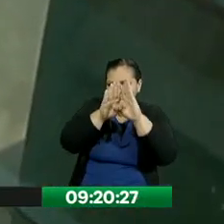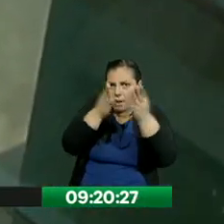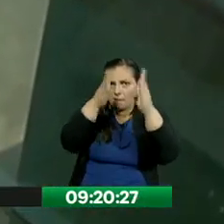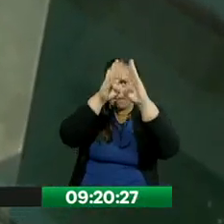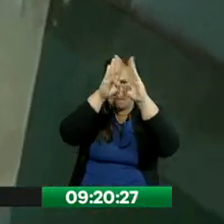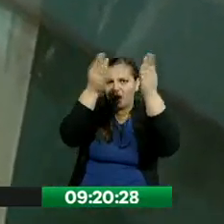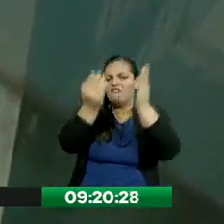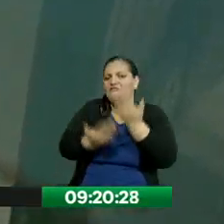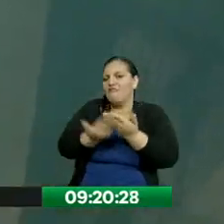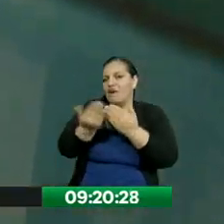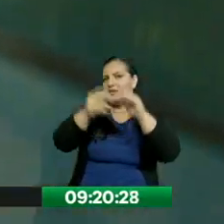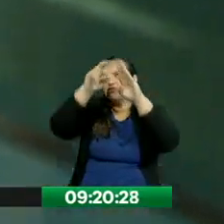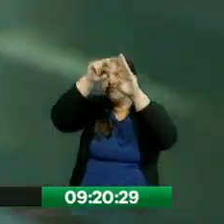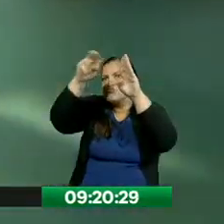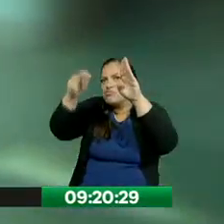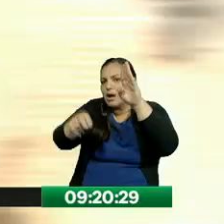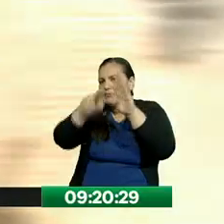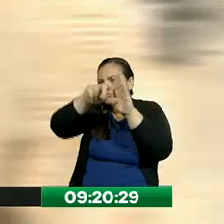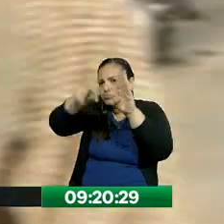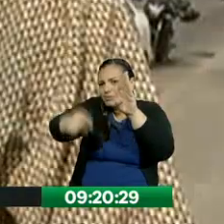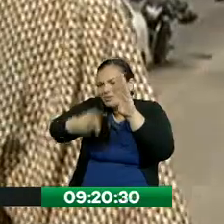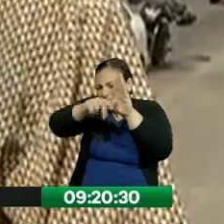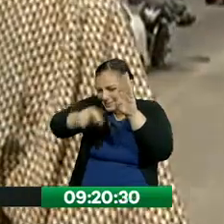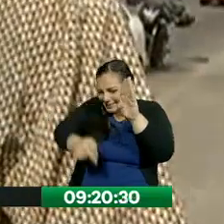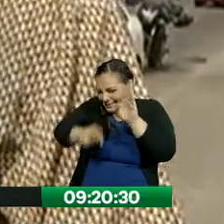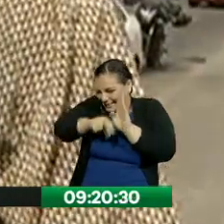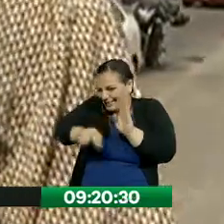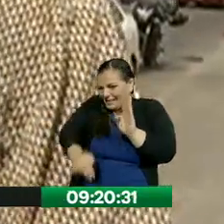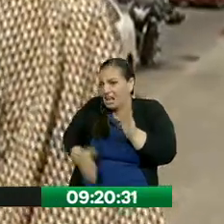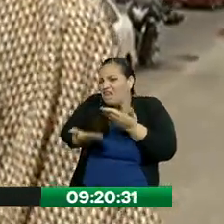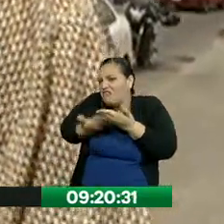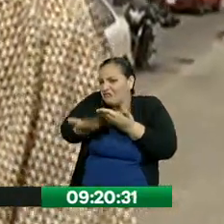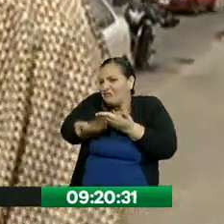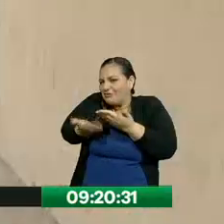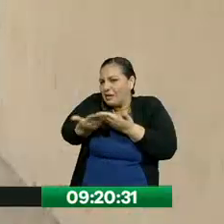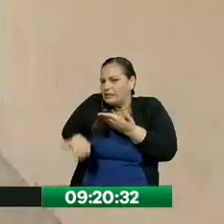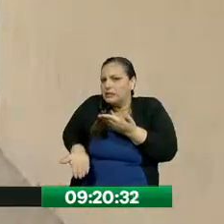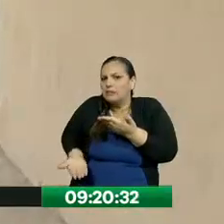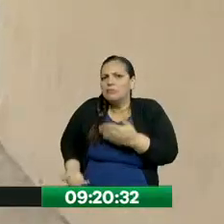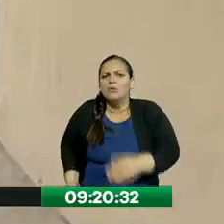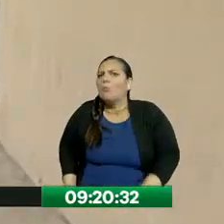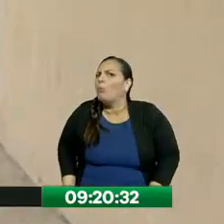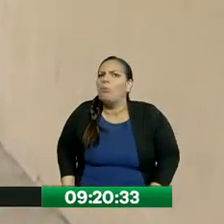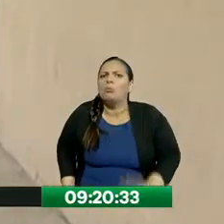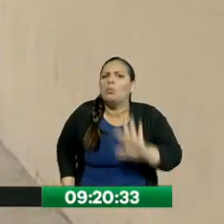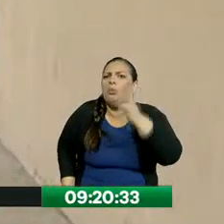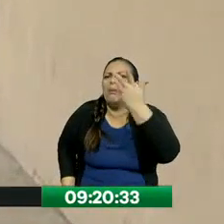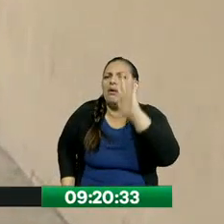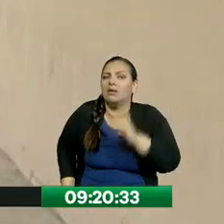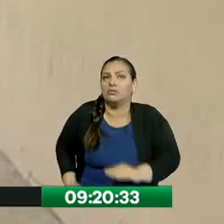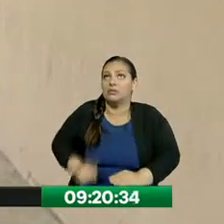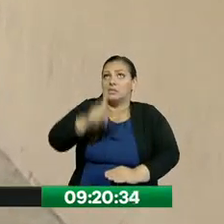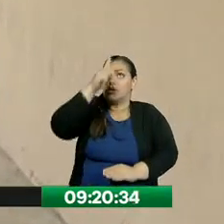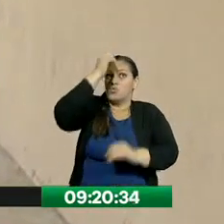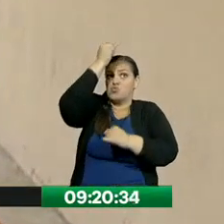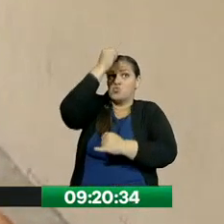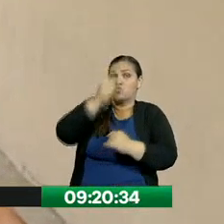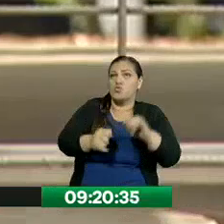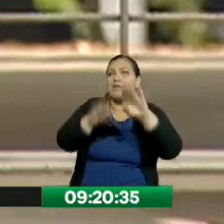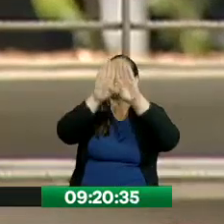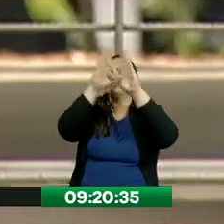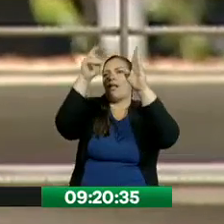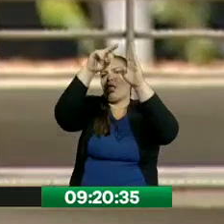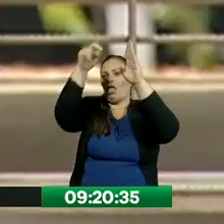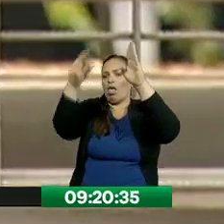haría un montón, vamos a decir un montón ya, un nudo sería la gente. Pero también hay un poco de falencias dentro de este